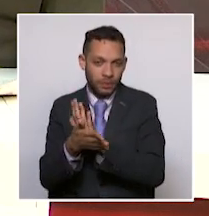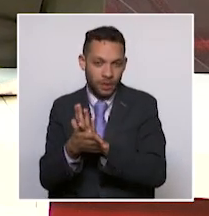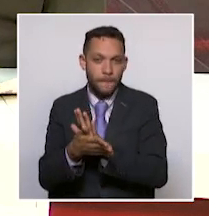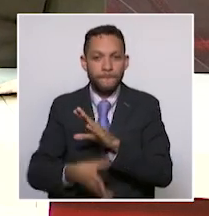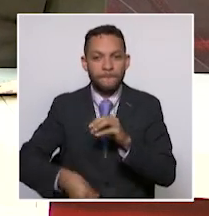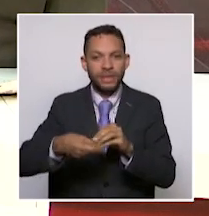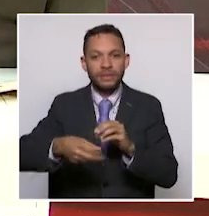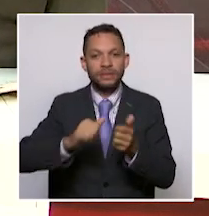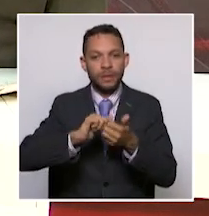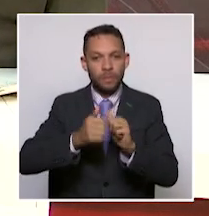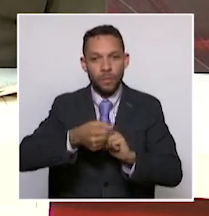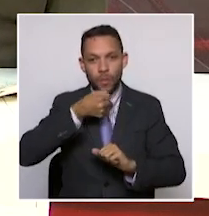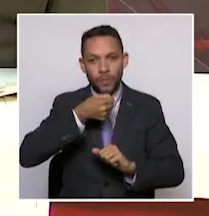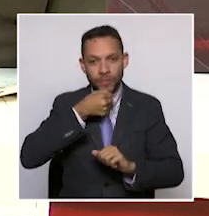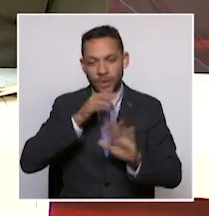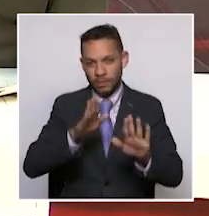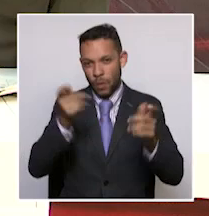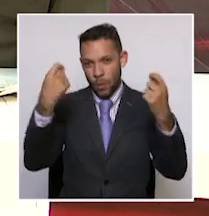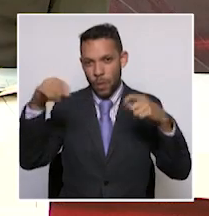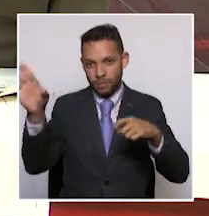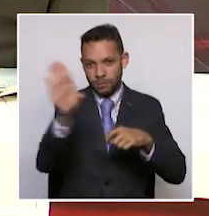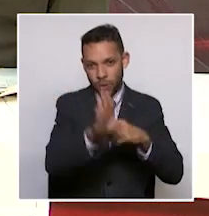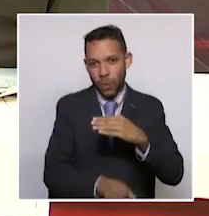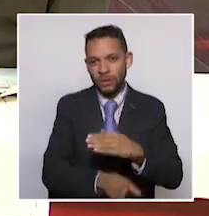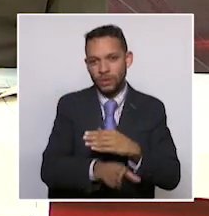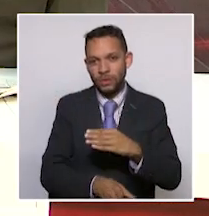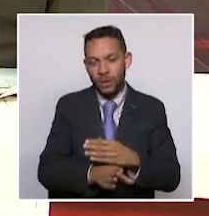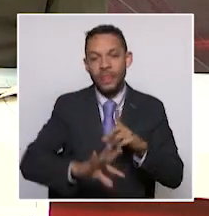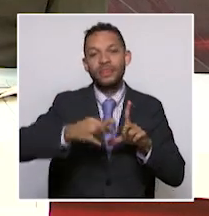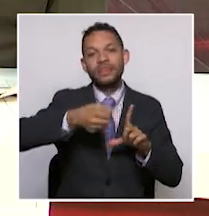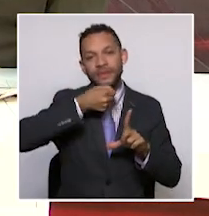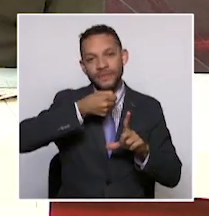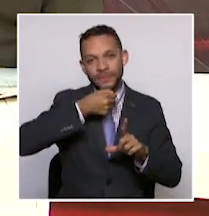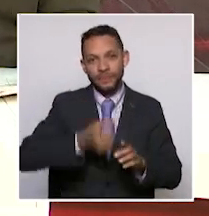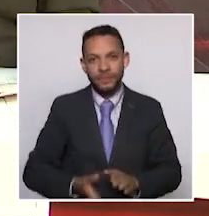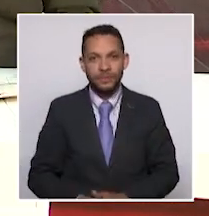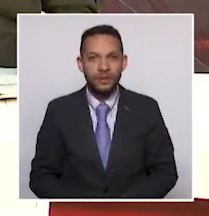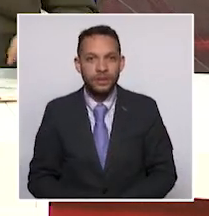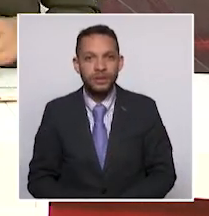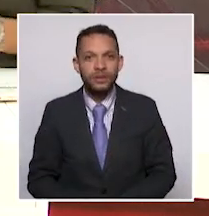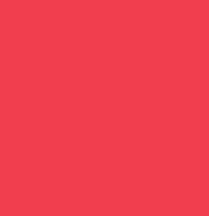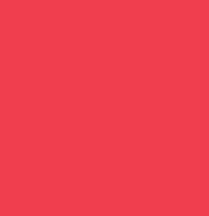Betancourt. Pero antes vamos a una pausa para comerciales y ya regresamos con más información en Telecafé Noticias.